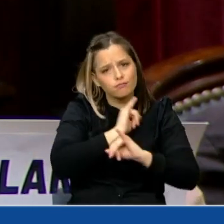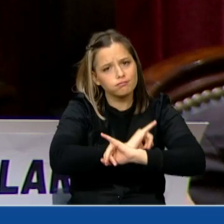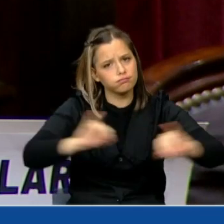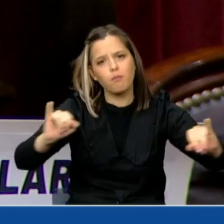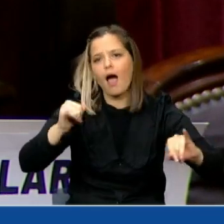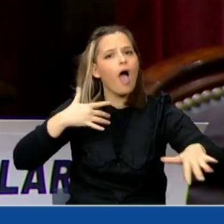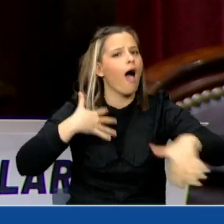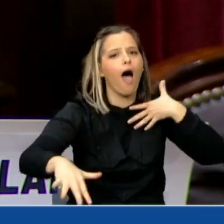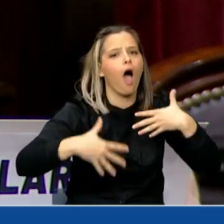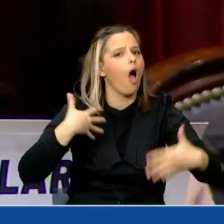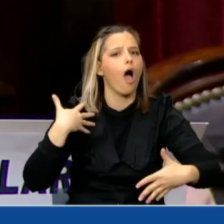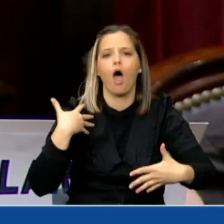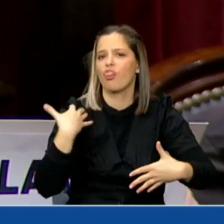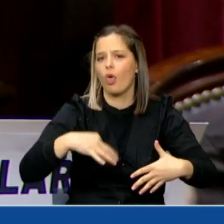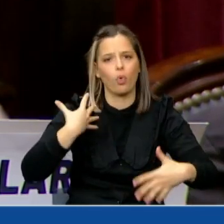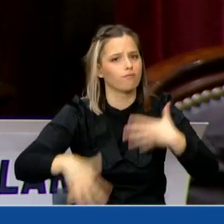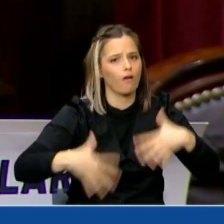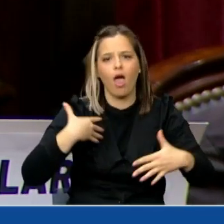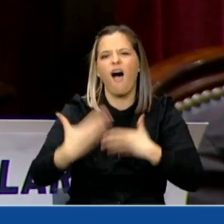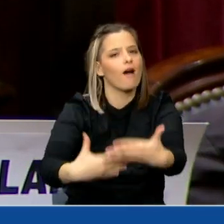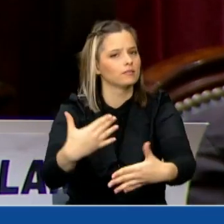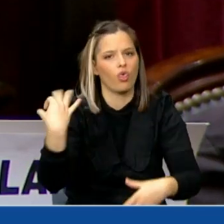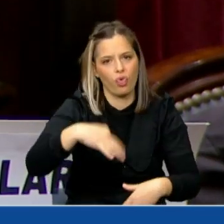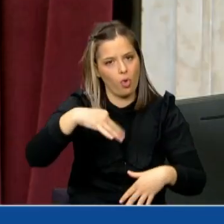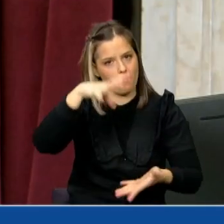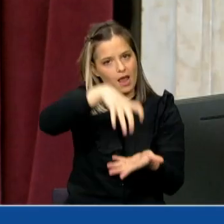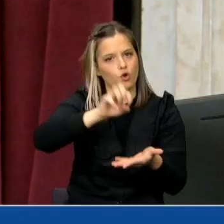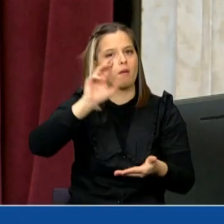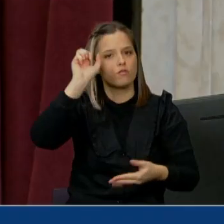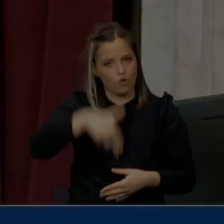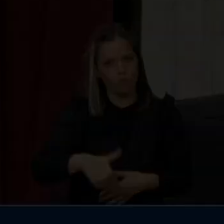avance inmediatamente con la expropiación de Cromañón. Muchas gracias. Gracias, diputado.